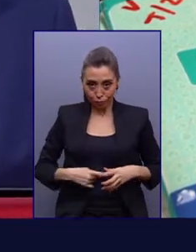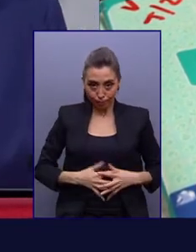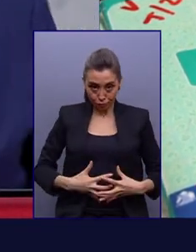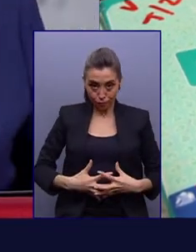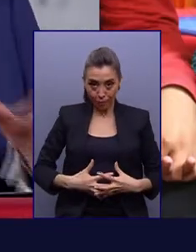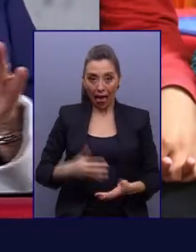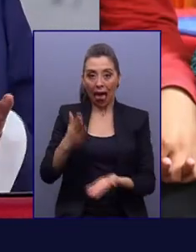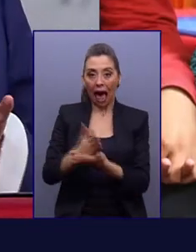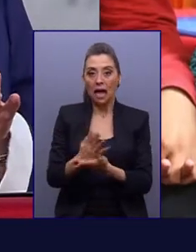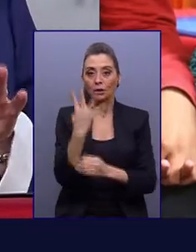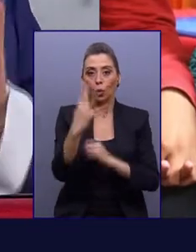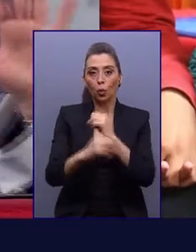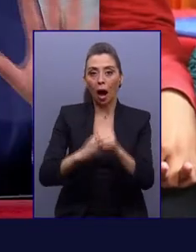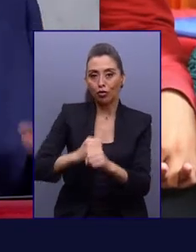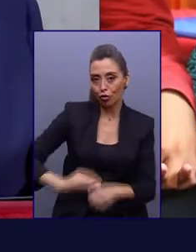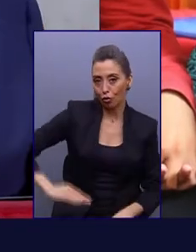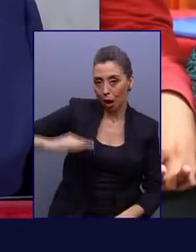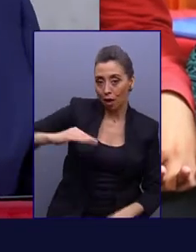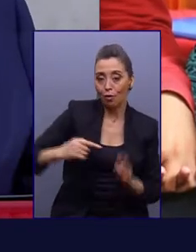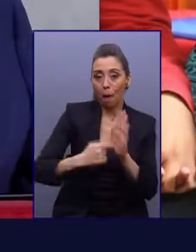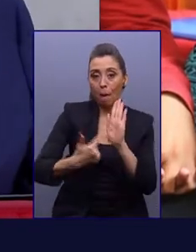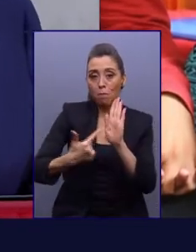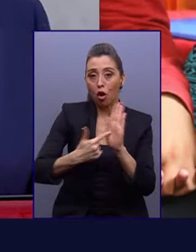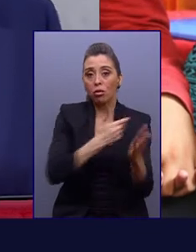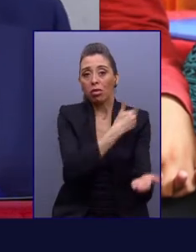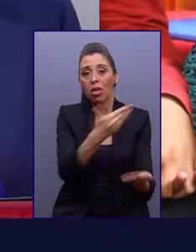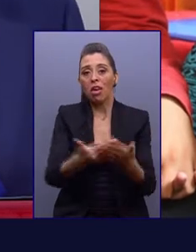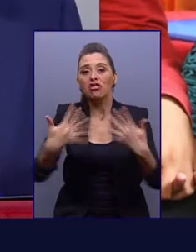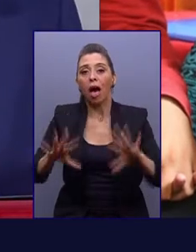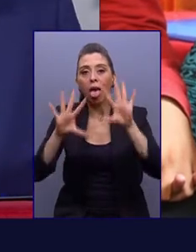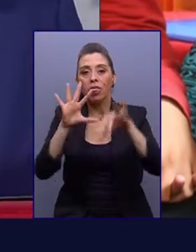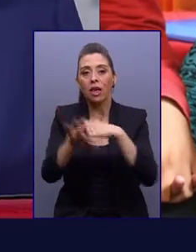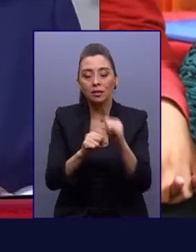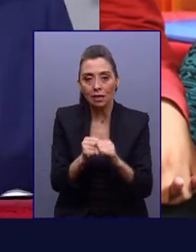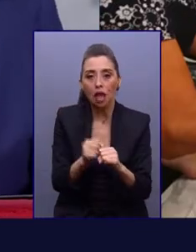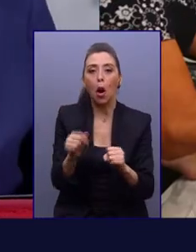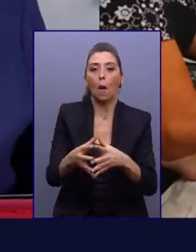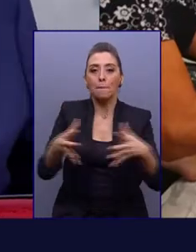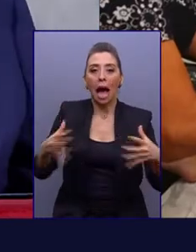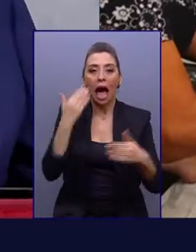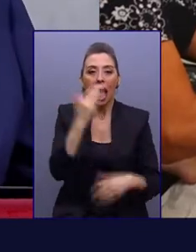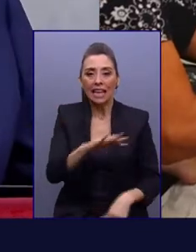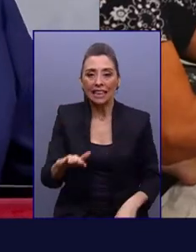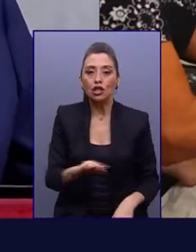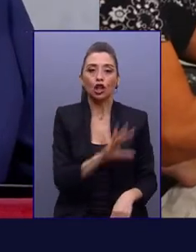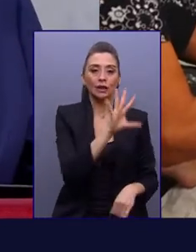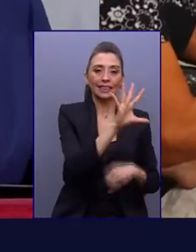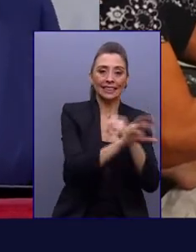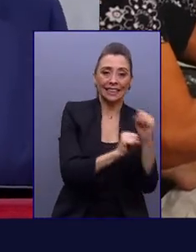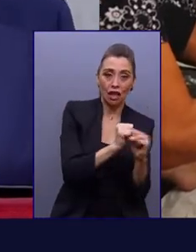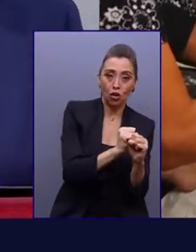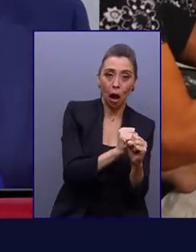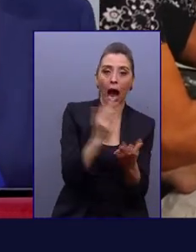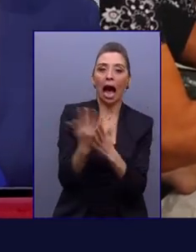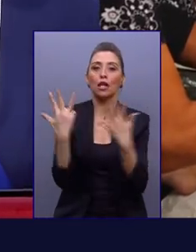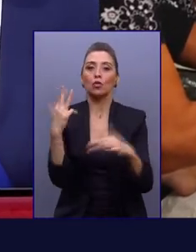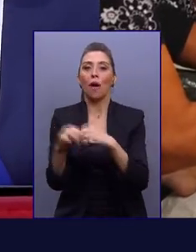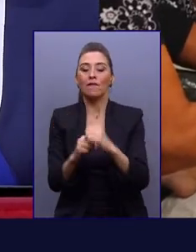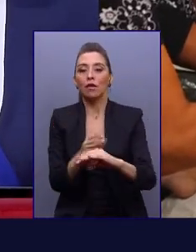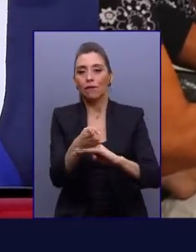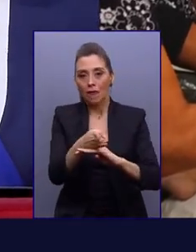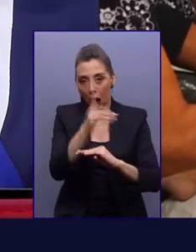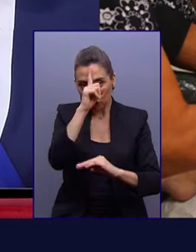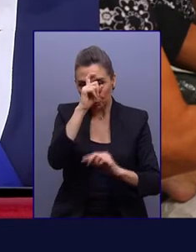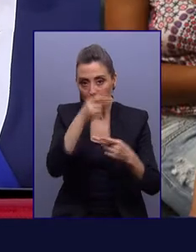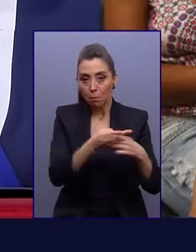4 años. Esta política ya cumple 10 años y la estamos ampliando para todos los niños entre 5 y 9 años que se atienden en el sistema